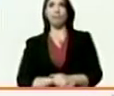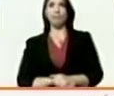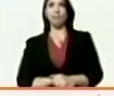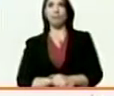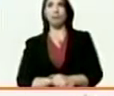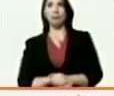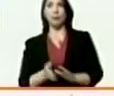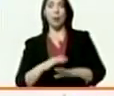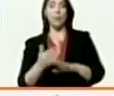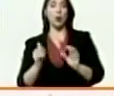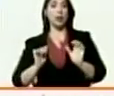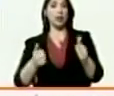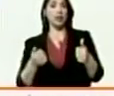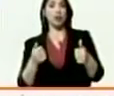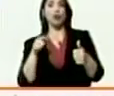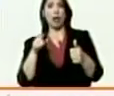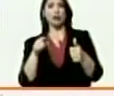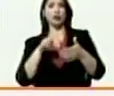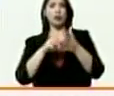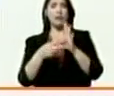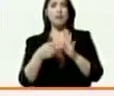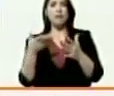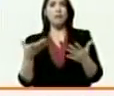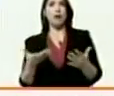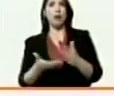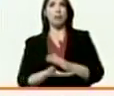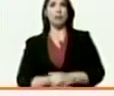porque sus inicios fueron esos,